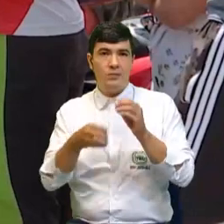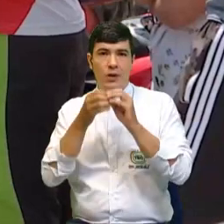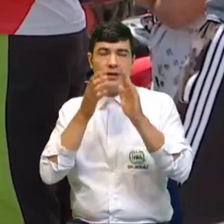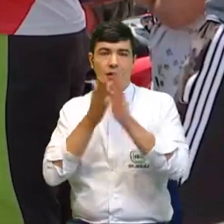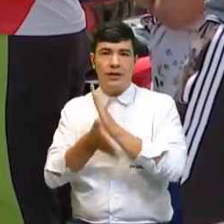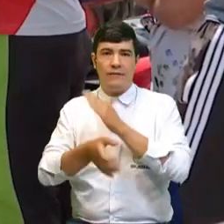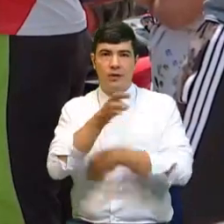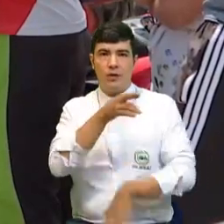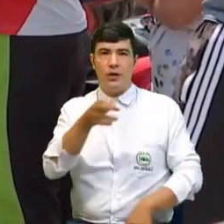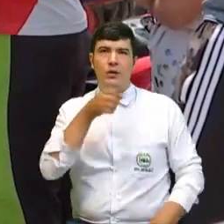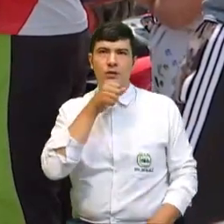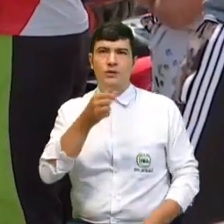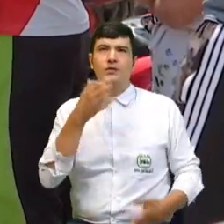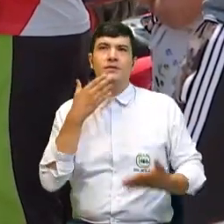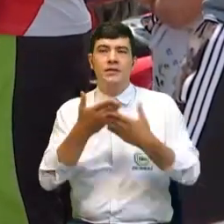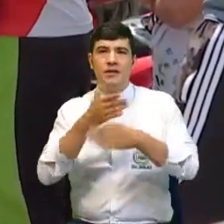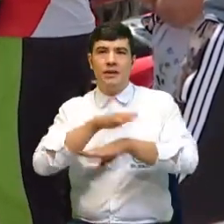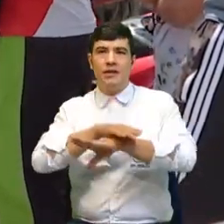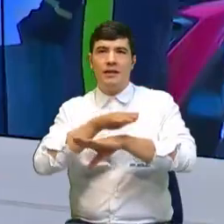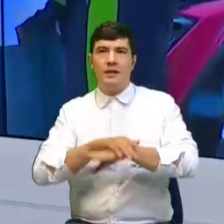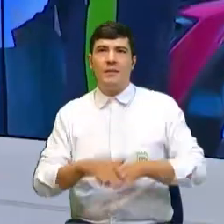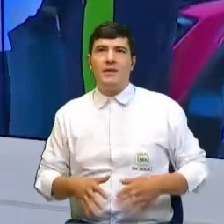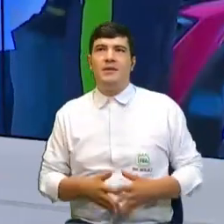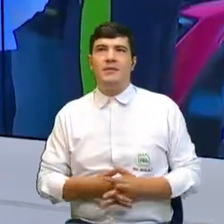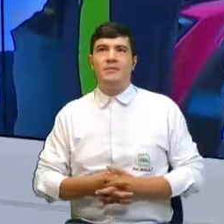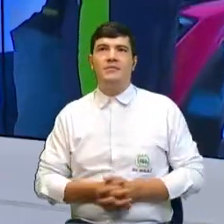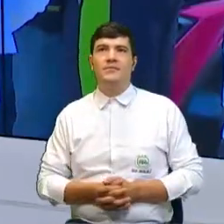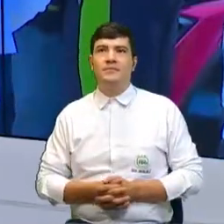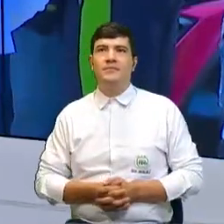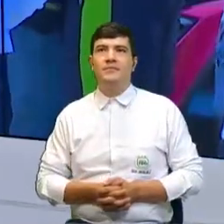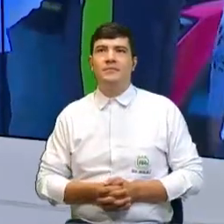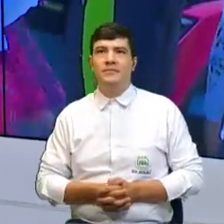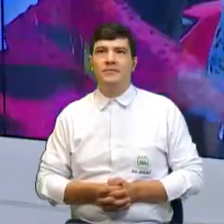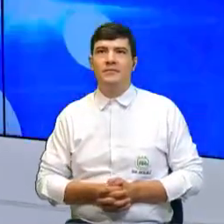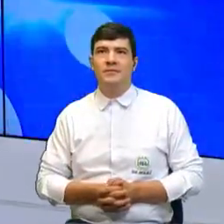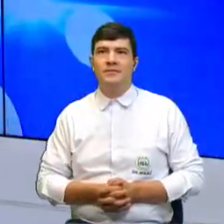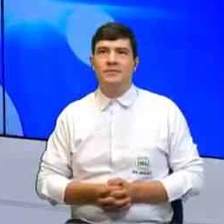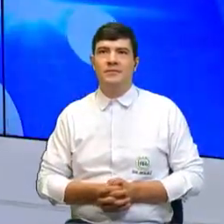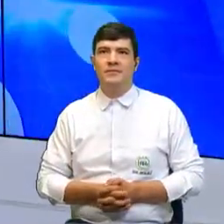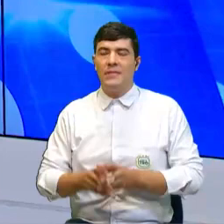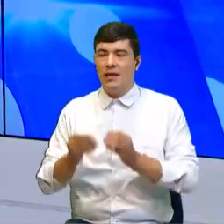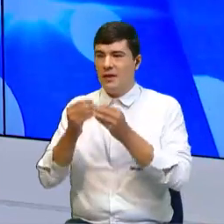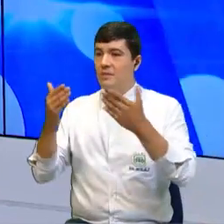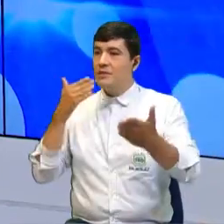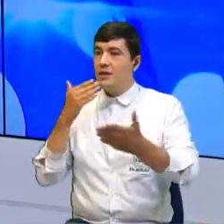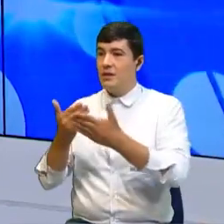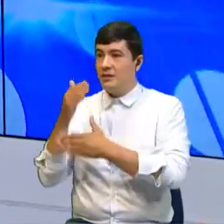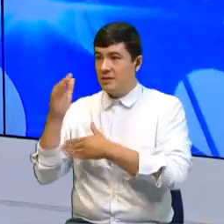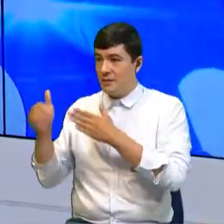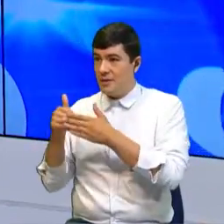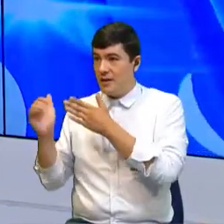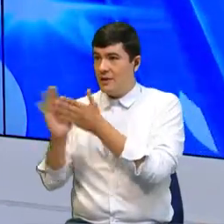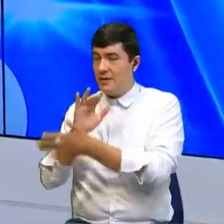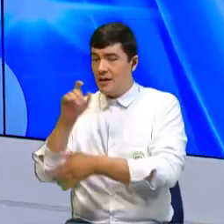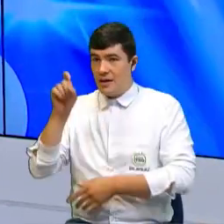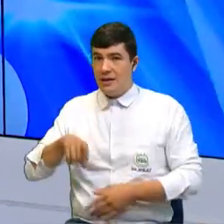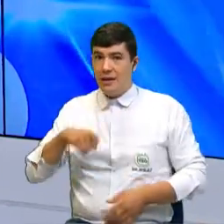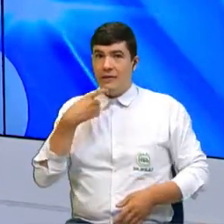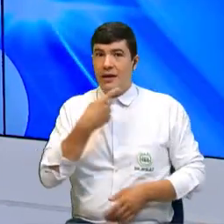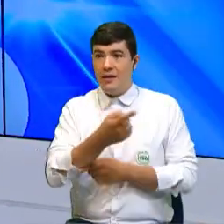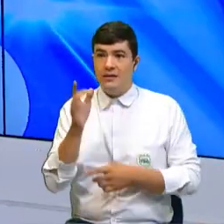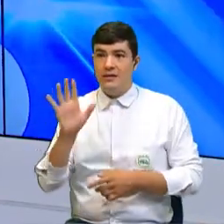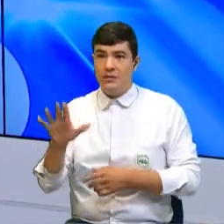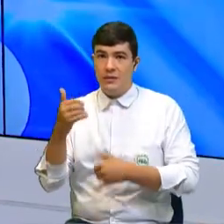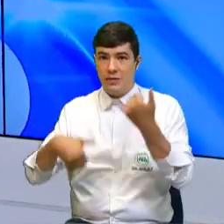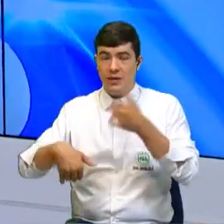desde el estadio departamental alfonso lópez ar ley hoy la casa de las elecciones colombiana de fútbol arturo gracias muy amable hay que decir que el partido